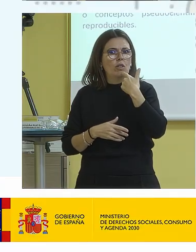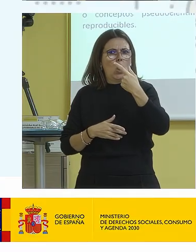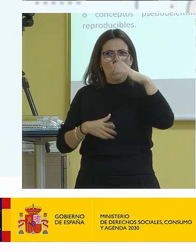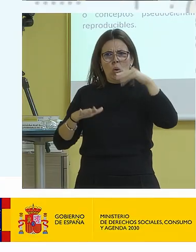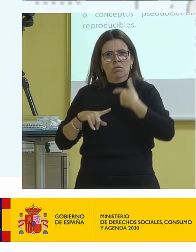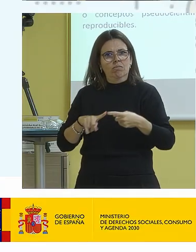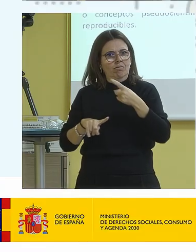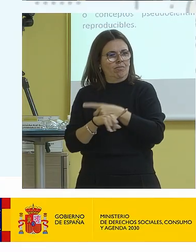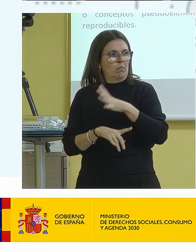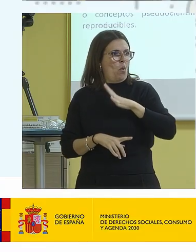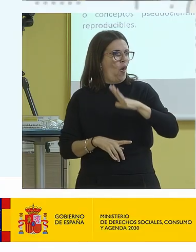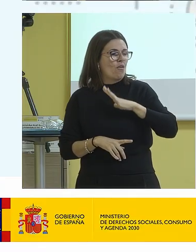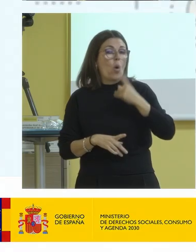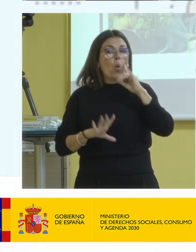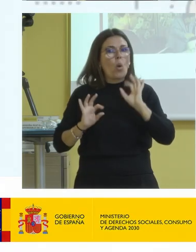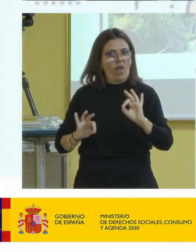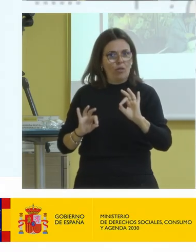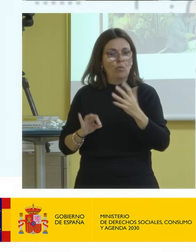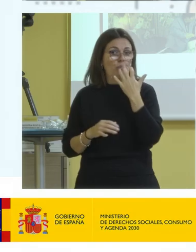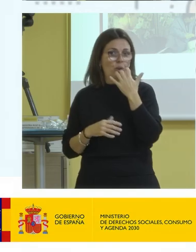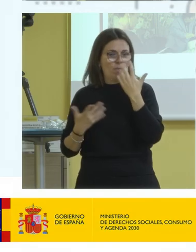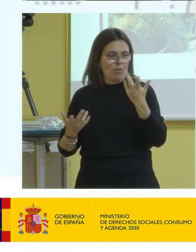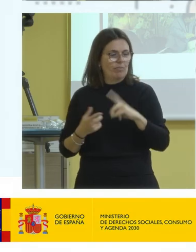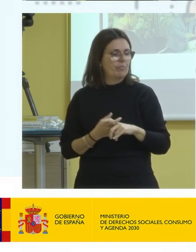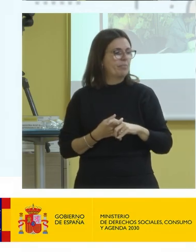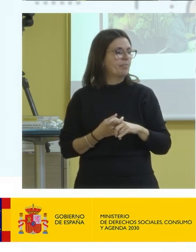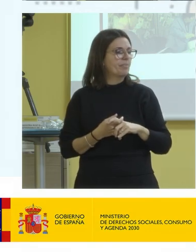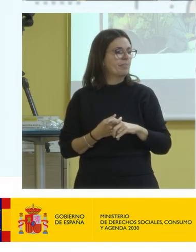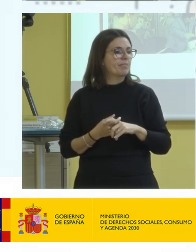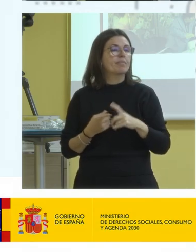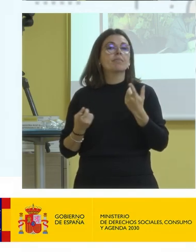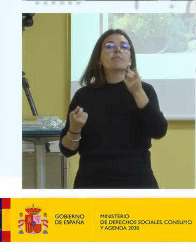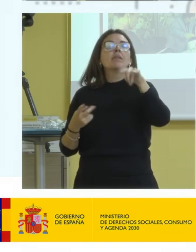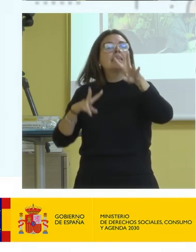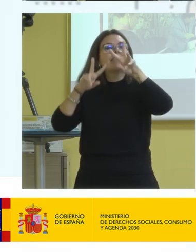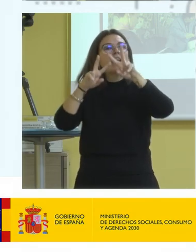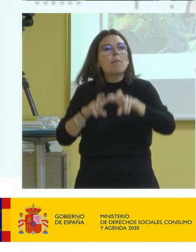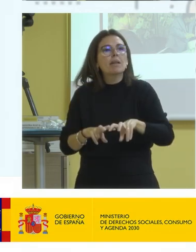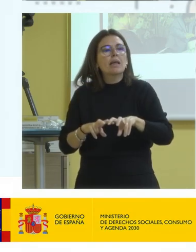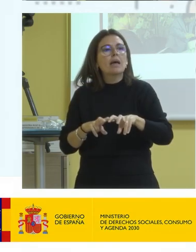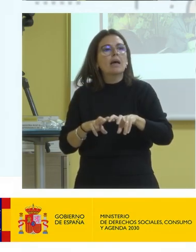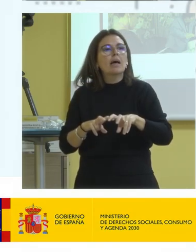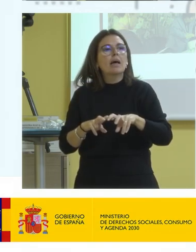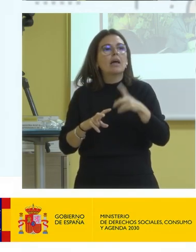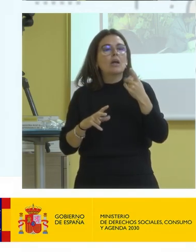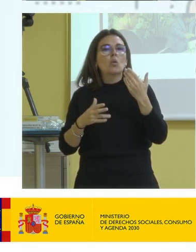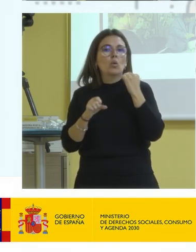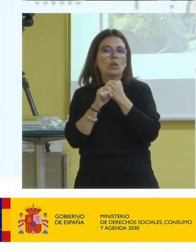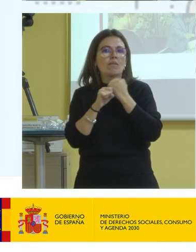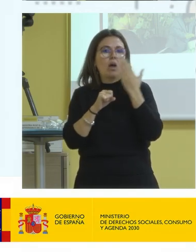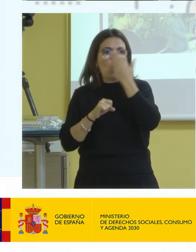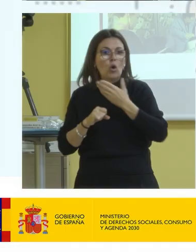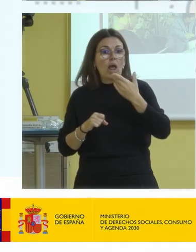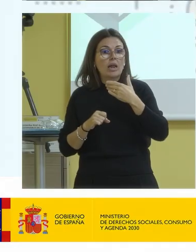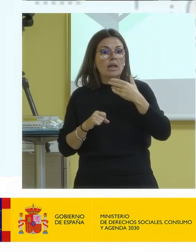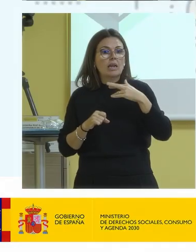cabeza. Por eso hay que tener mucho cuidado. Yo pongo un ejemplo. Bueno, esto es el hecho de que se puede investigar el Reiki en un trabajo escolar tranquilamente, si